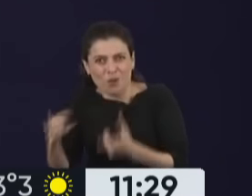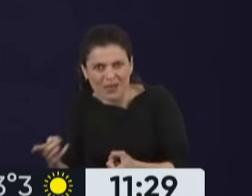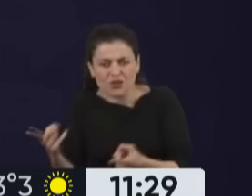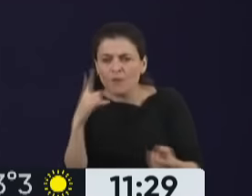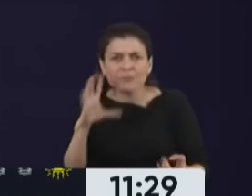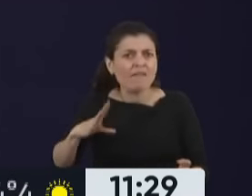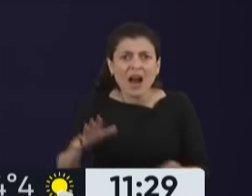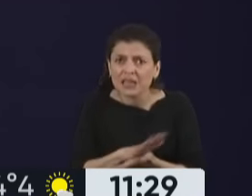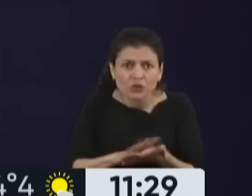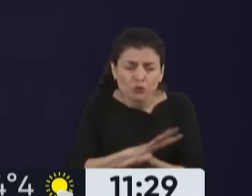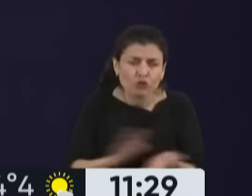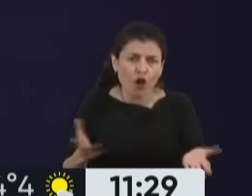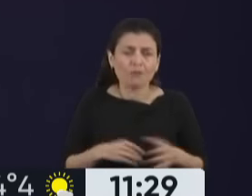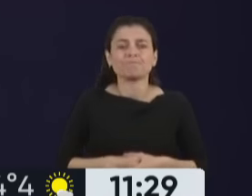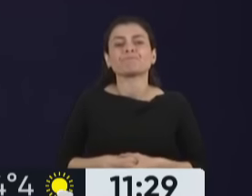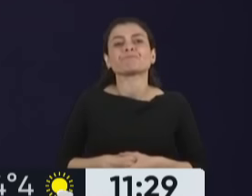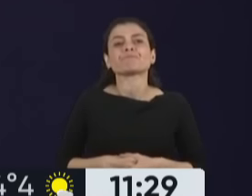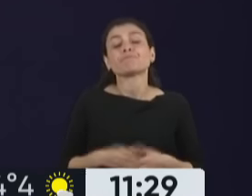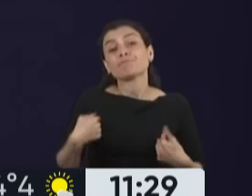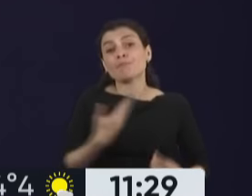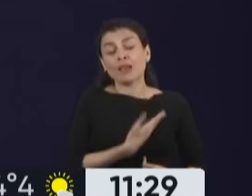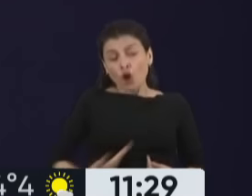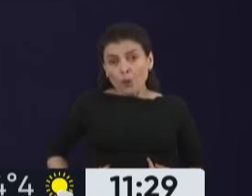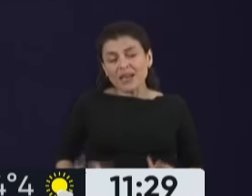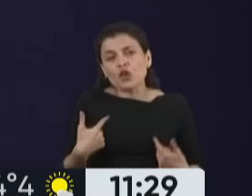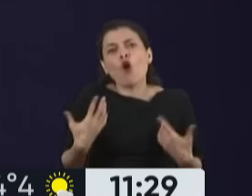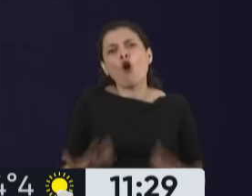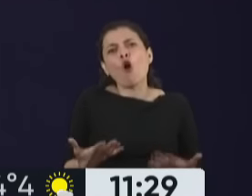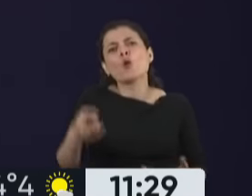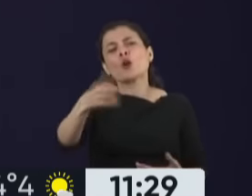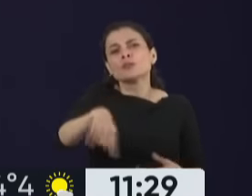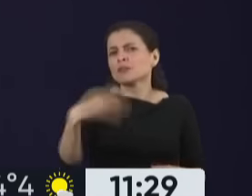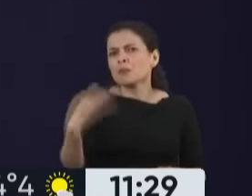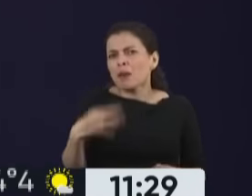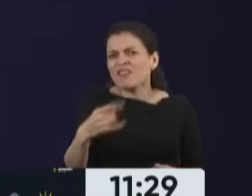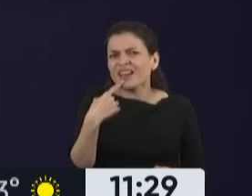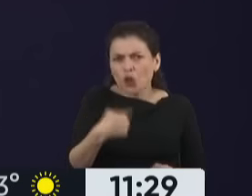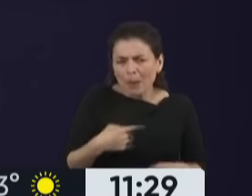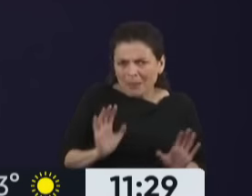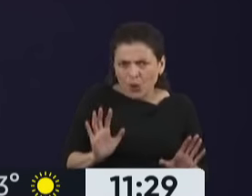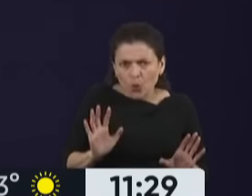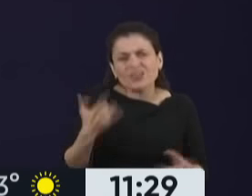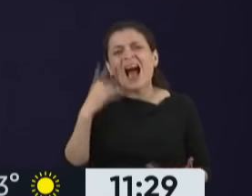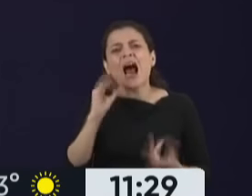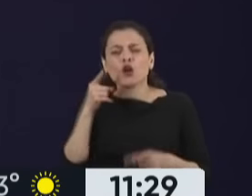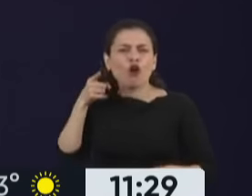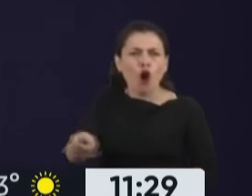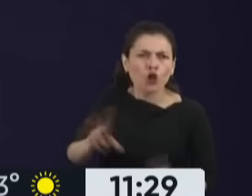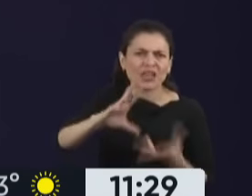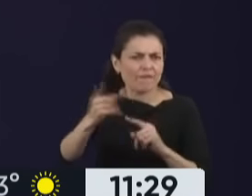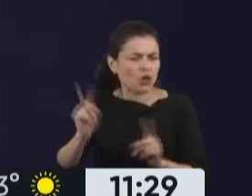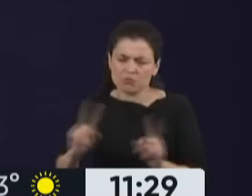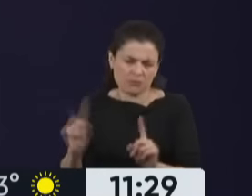nosotros donde, obviamente, a ver, vos está perfecto lo que haces, digo, no tengo nada que objetarte en